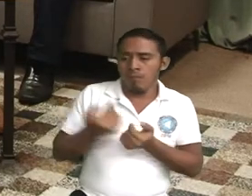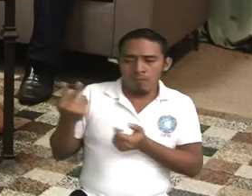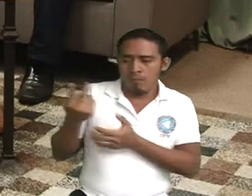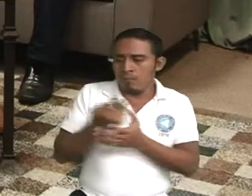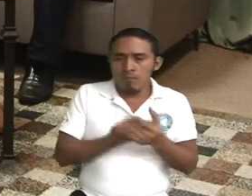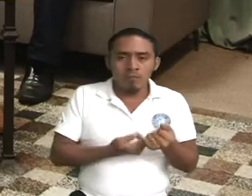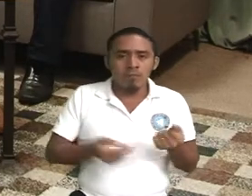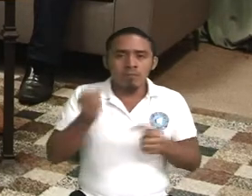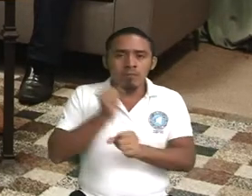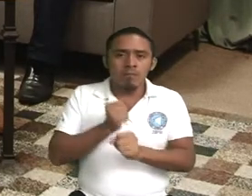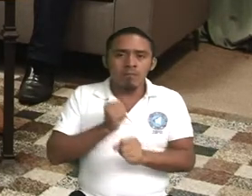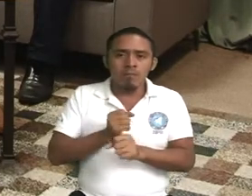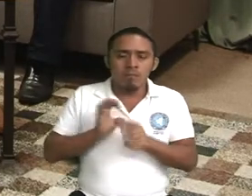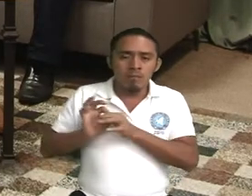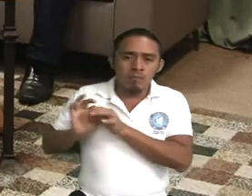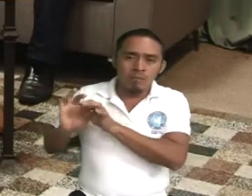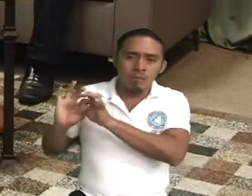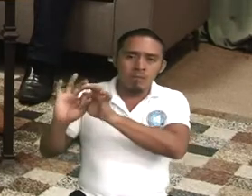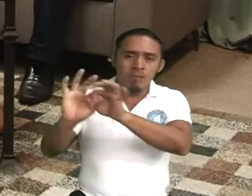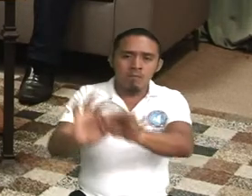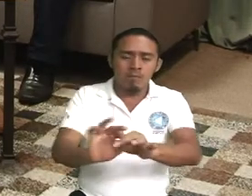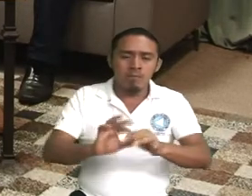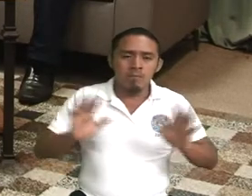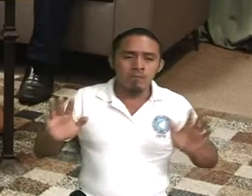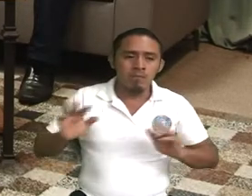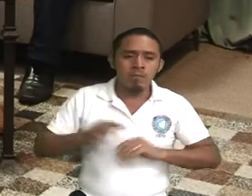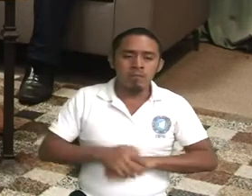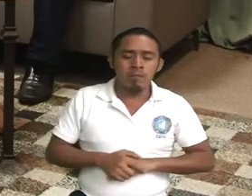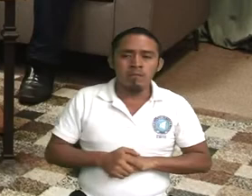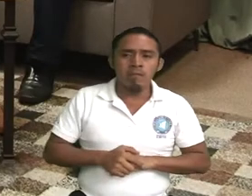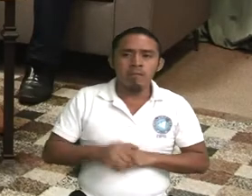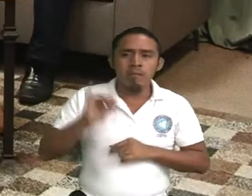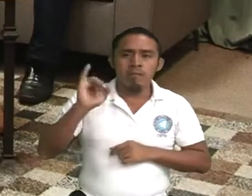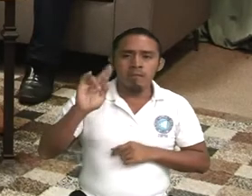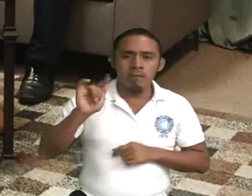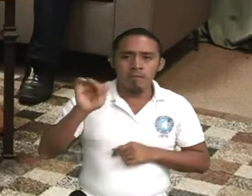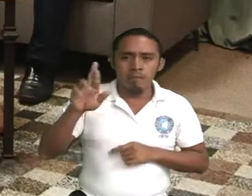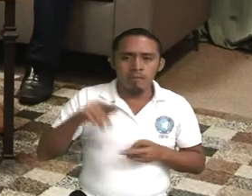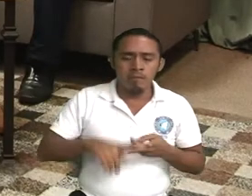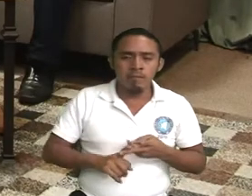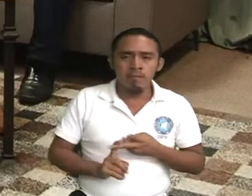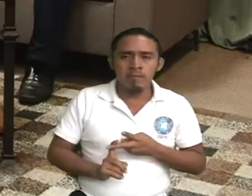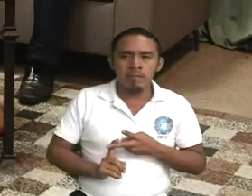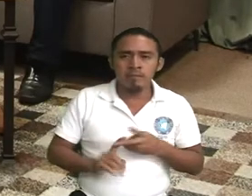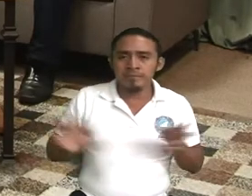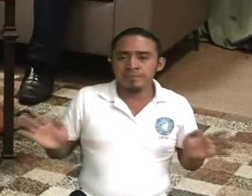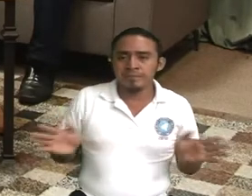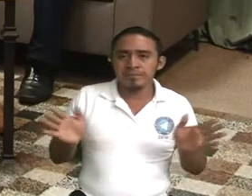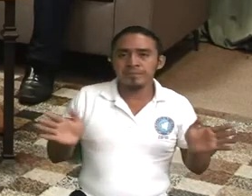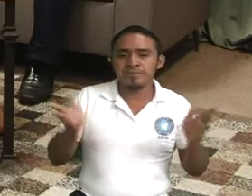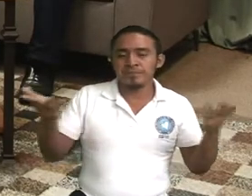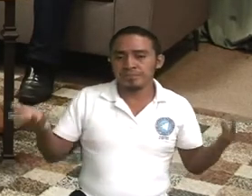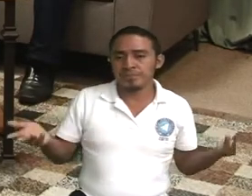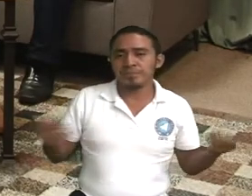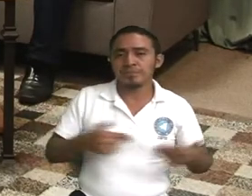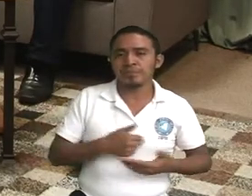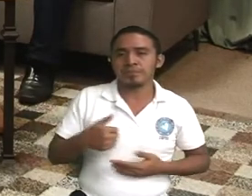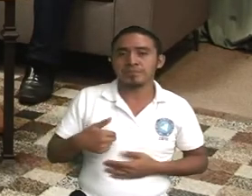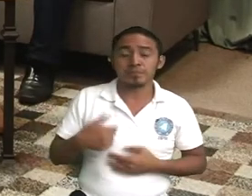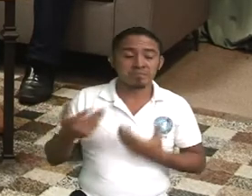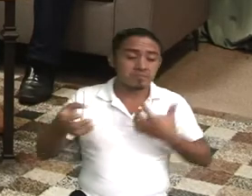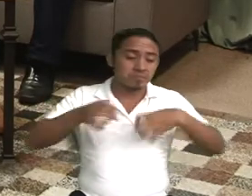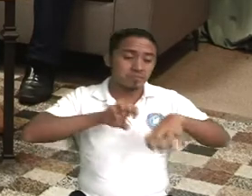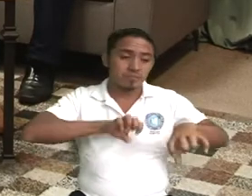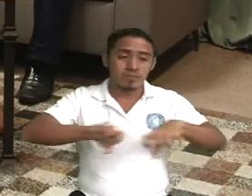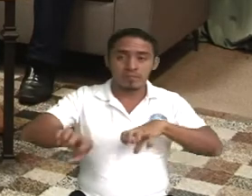naturalmente trabajando de la mano con el INTUR, donde INTUR promueve alguna